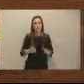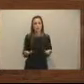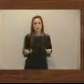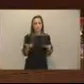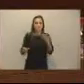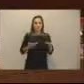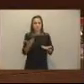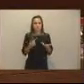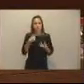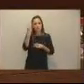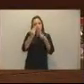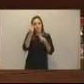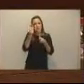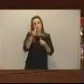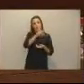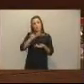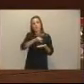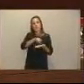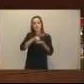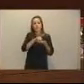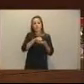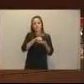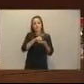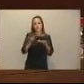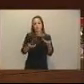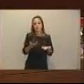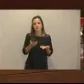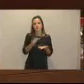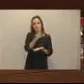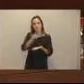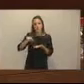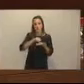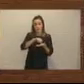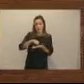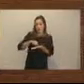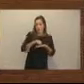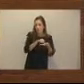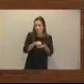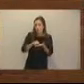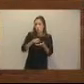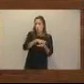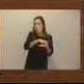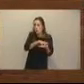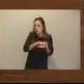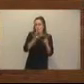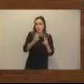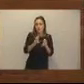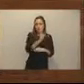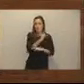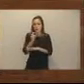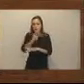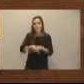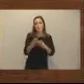Creo que la ciudadanía pone en tela de juicio las instituciones y su utilidad.